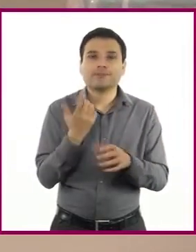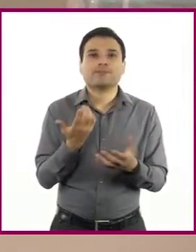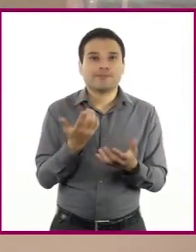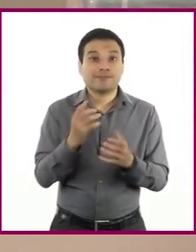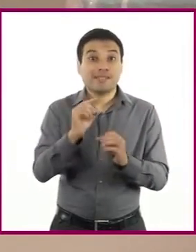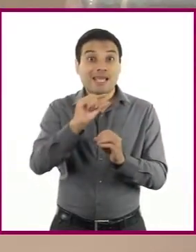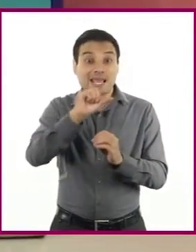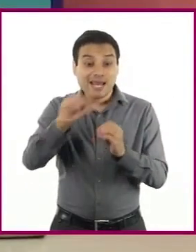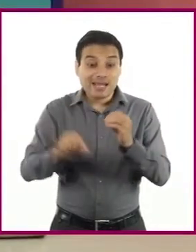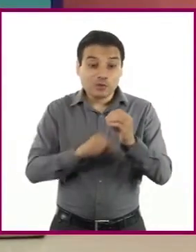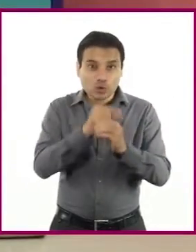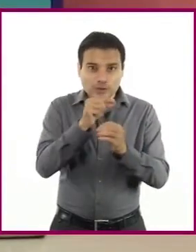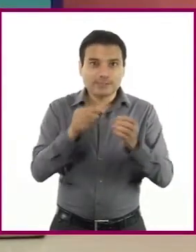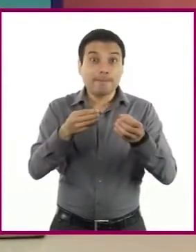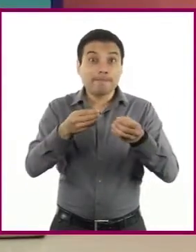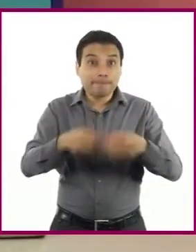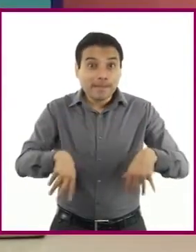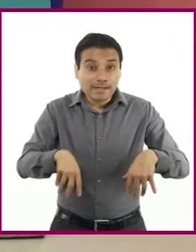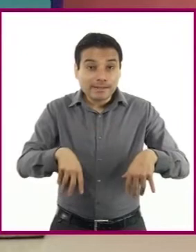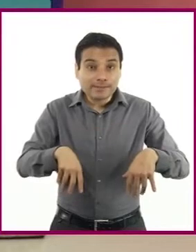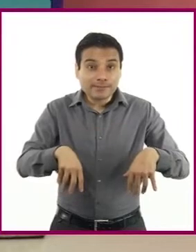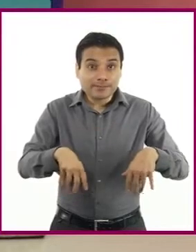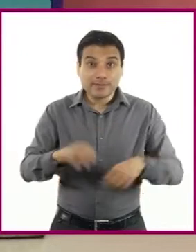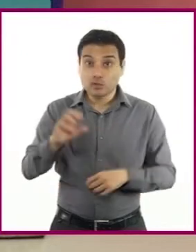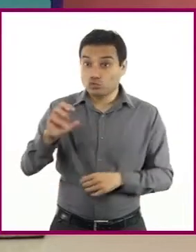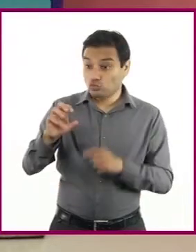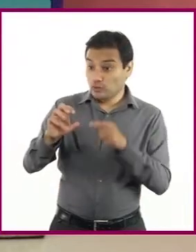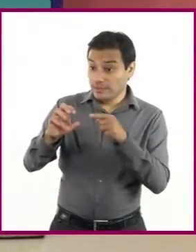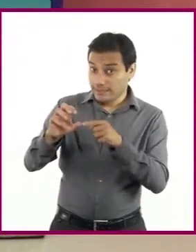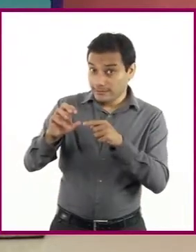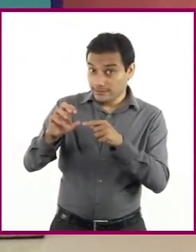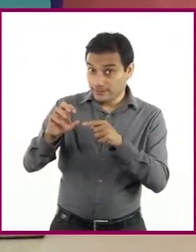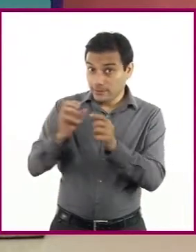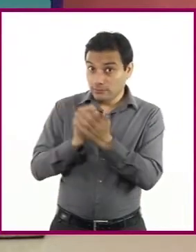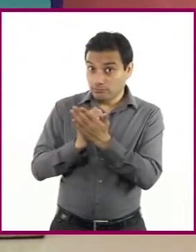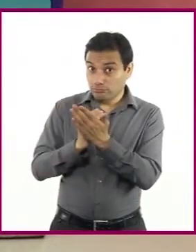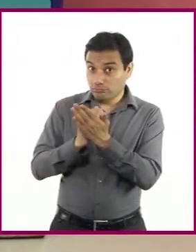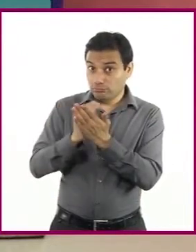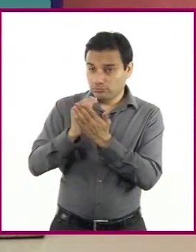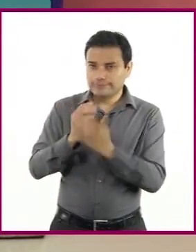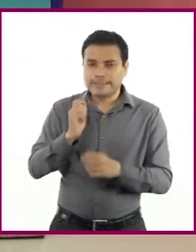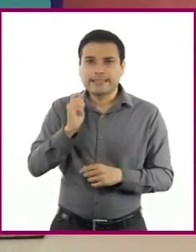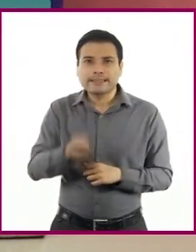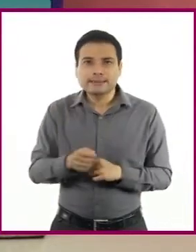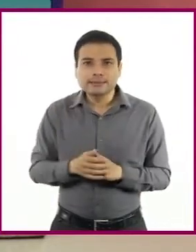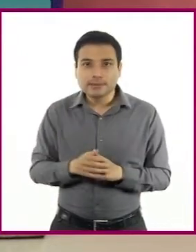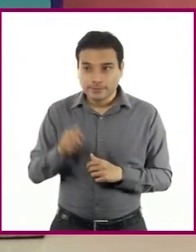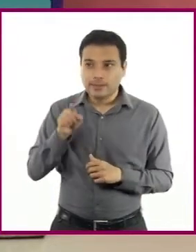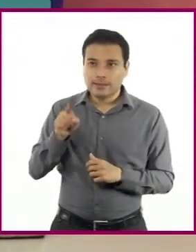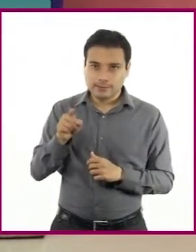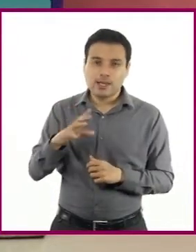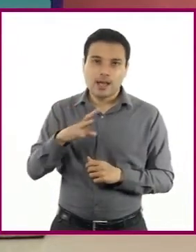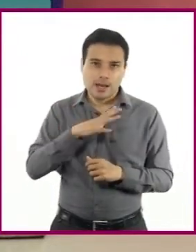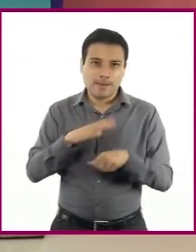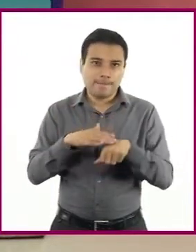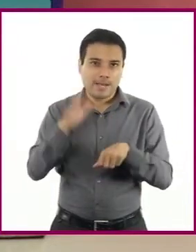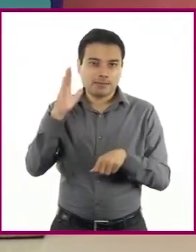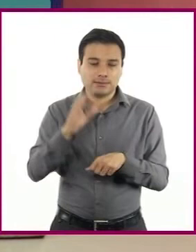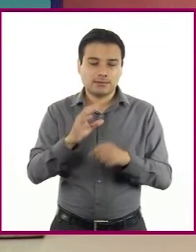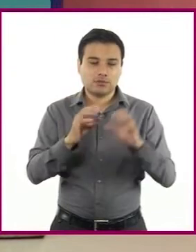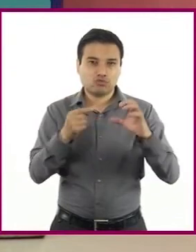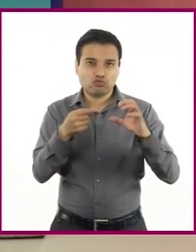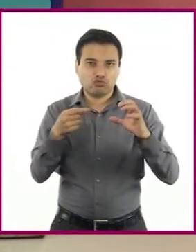se reduce, entonces decimos que ha ganado electrones. En toda reacción química, el número de